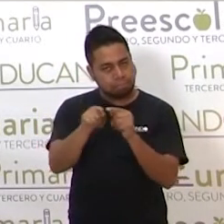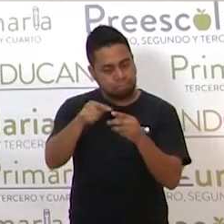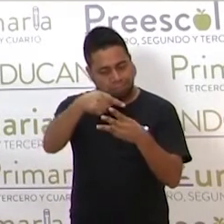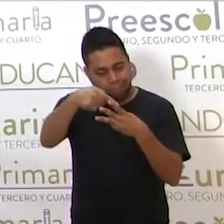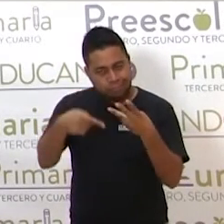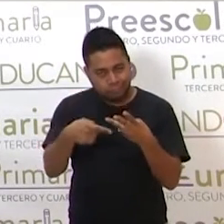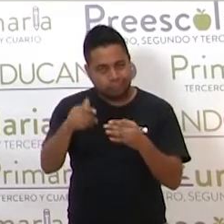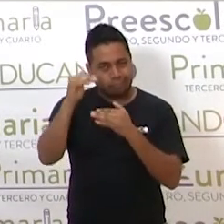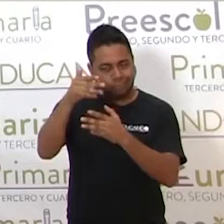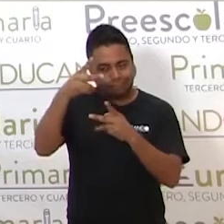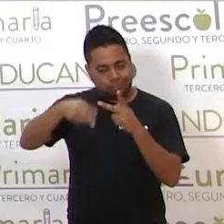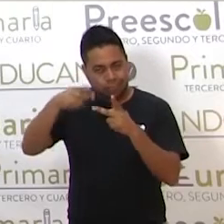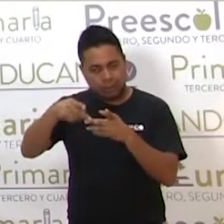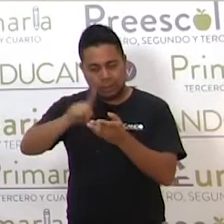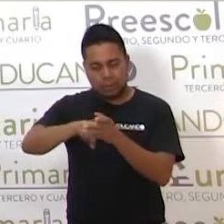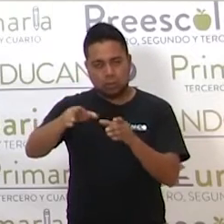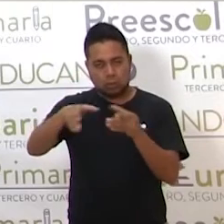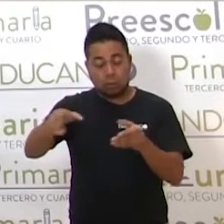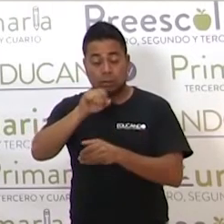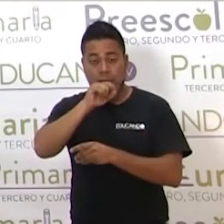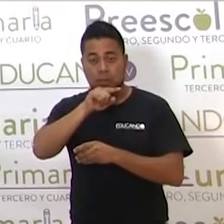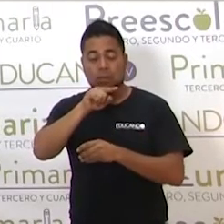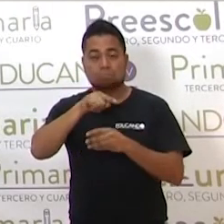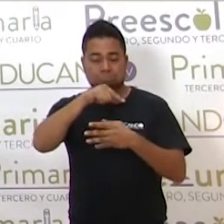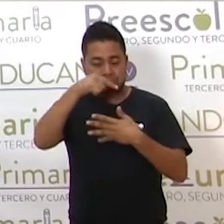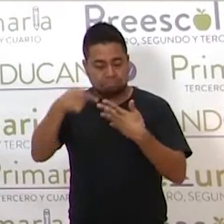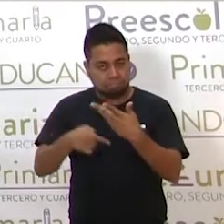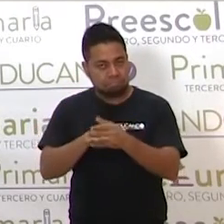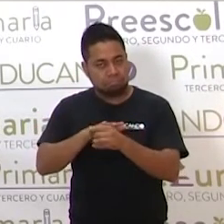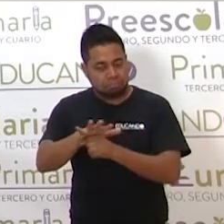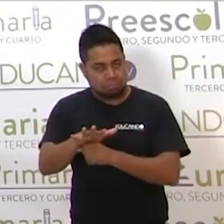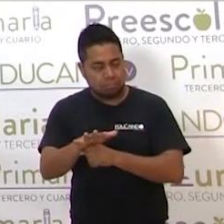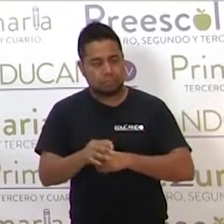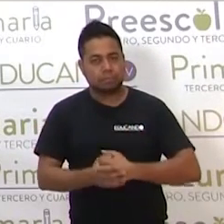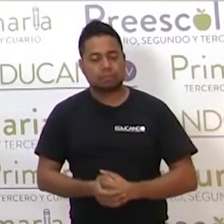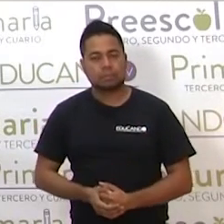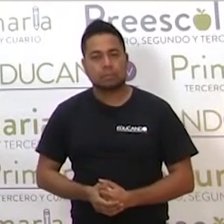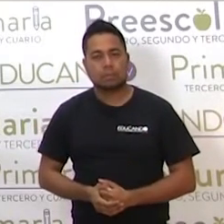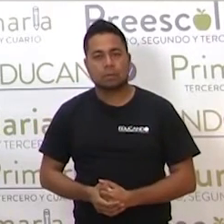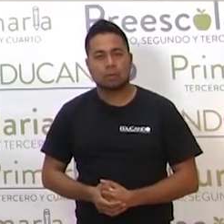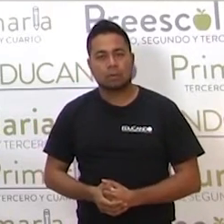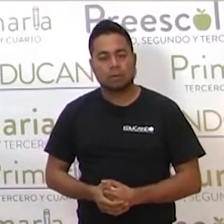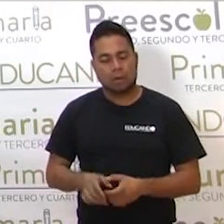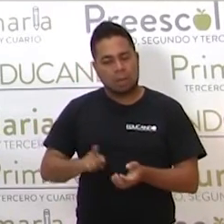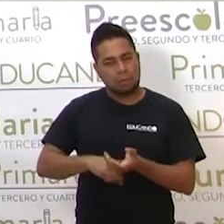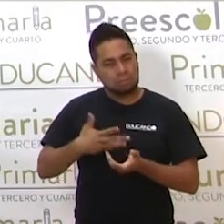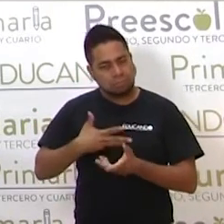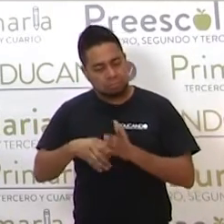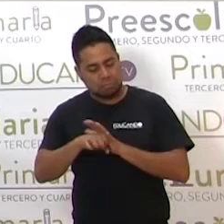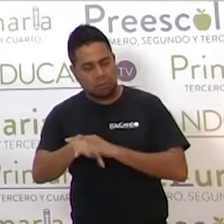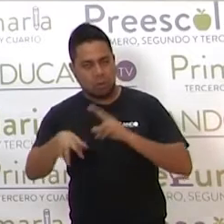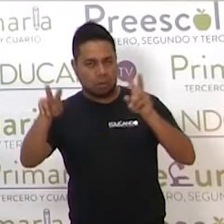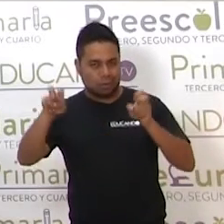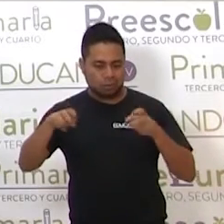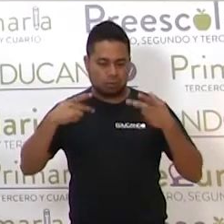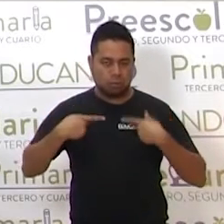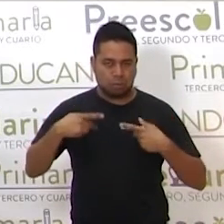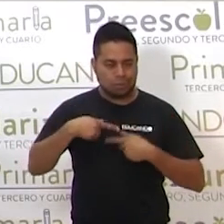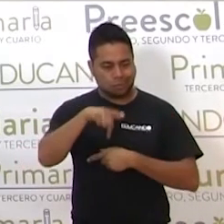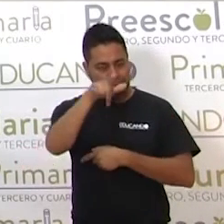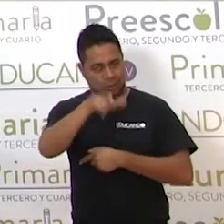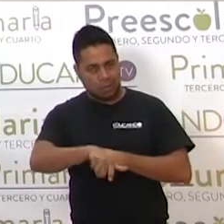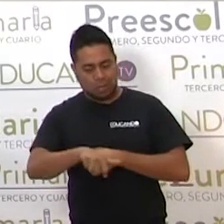los elementos que conforman un cuento, los cuales son título,